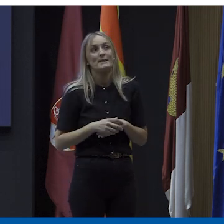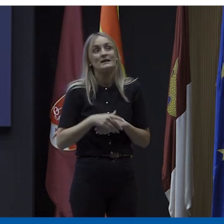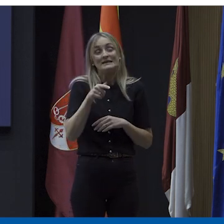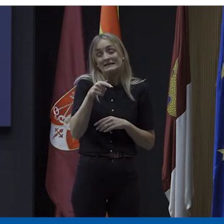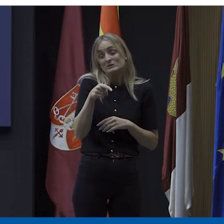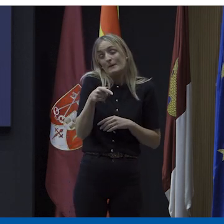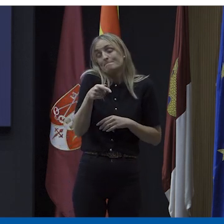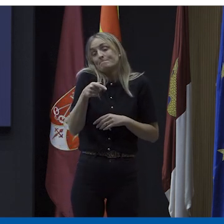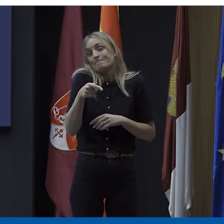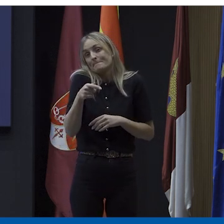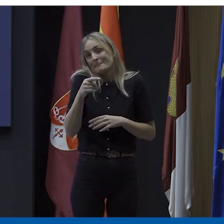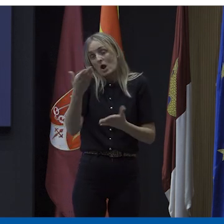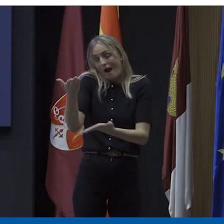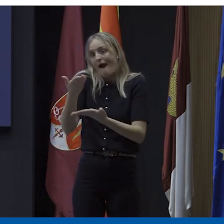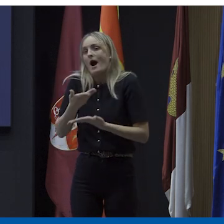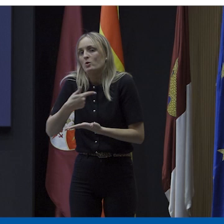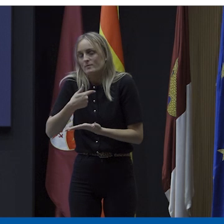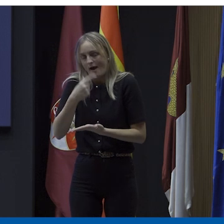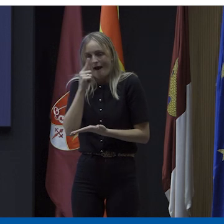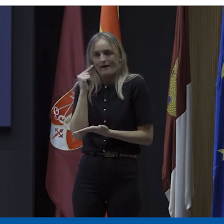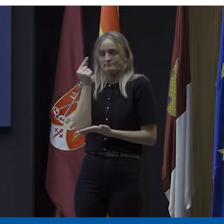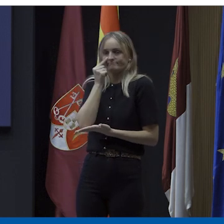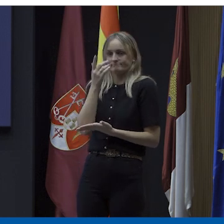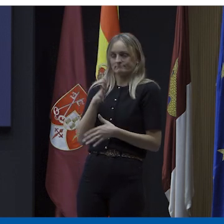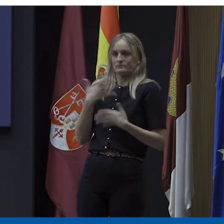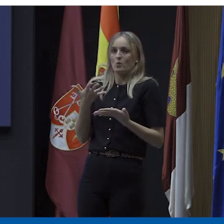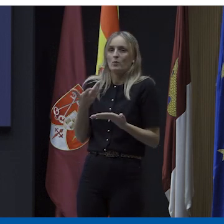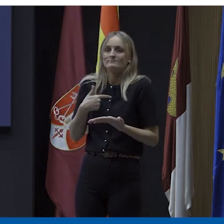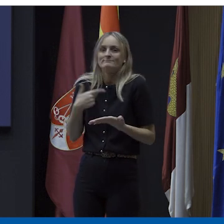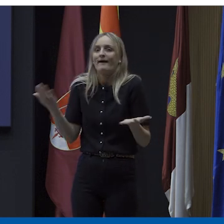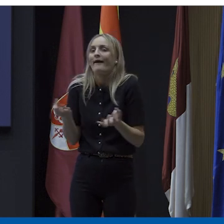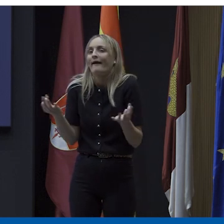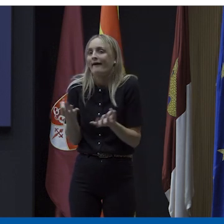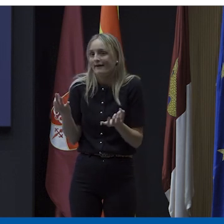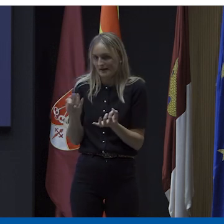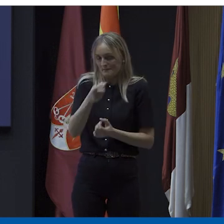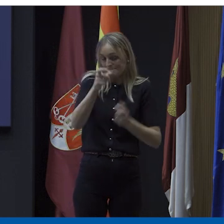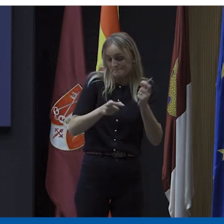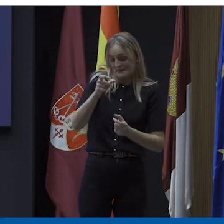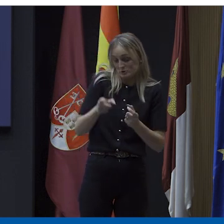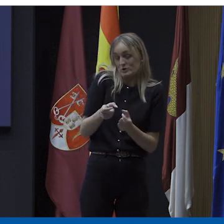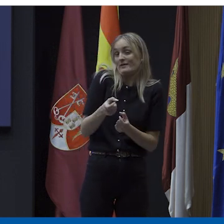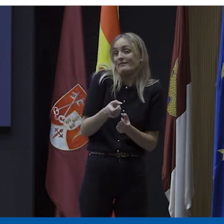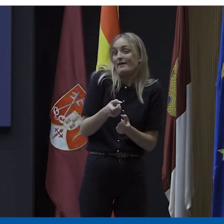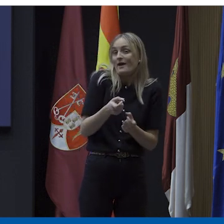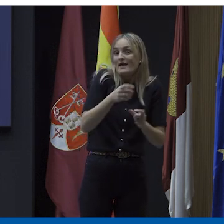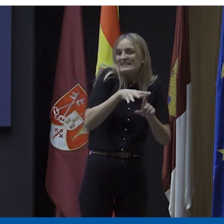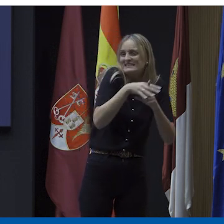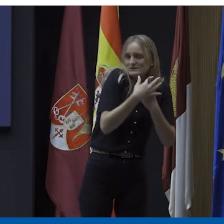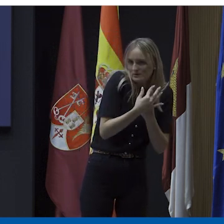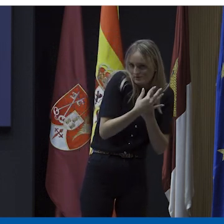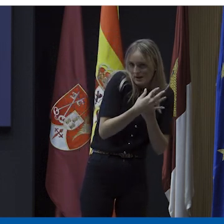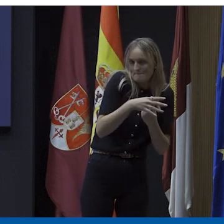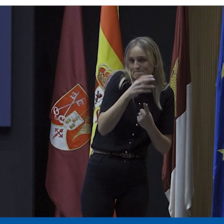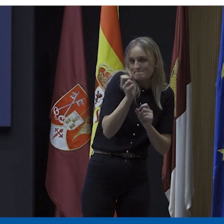puede permitir predecir qué es lo que va a pasar. Quién tiene más riesgo de que le pasen cosas o no. En este caso será el trabajador